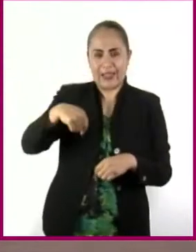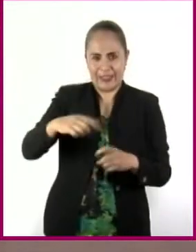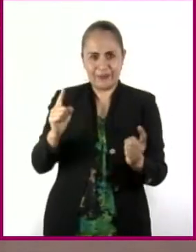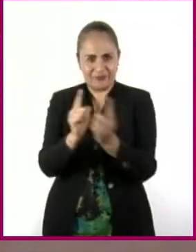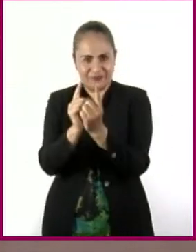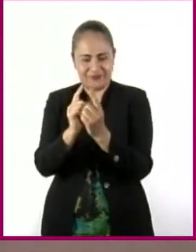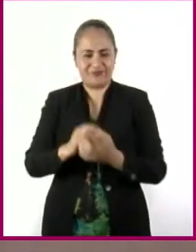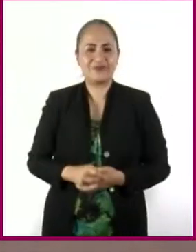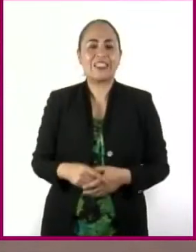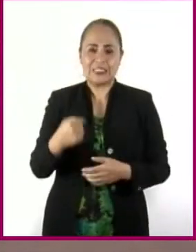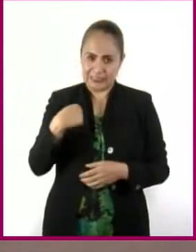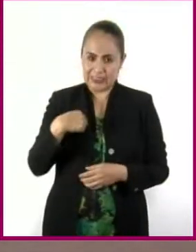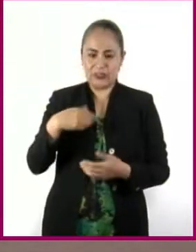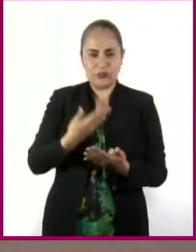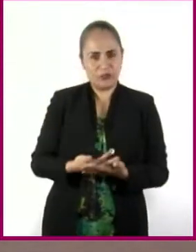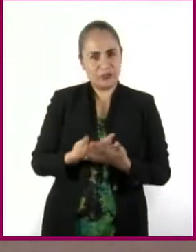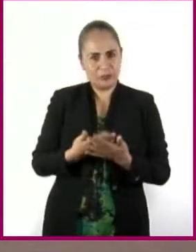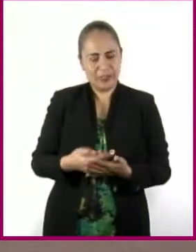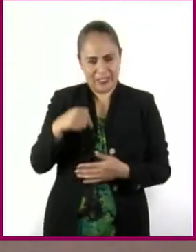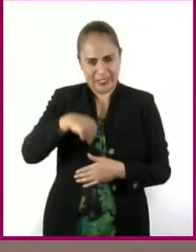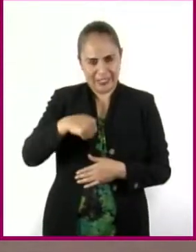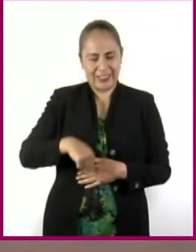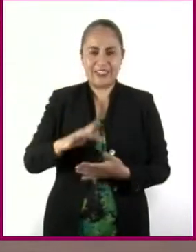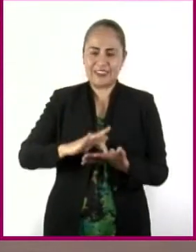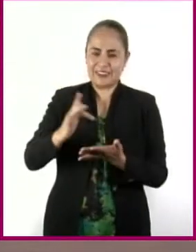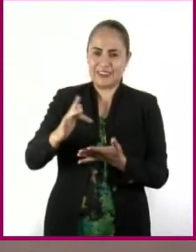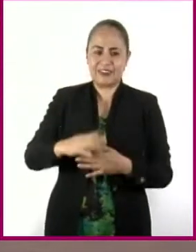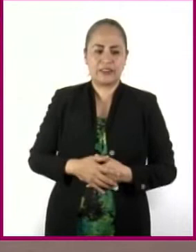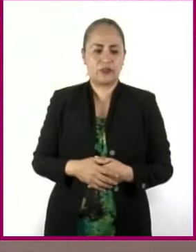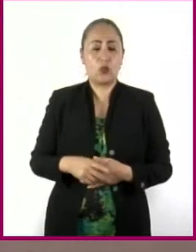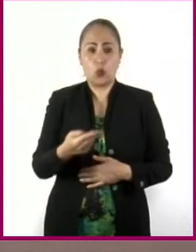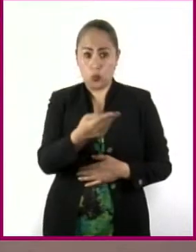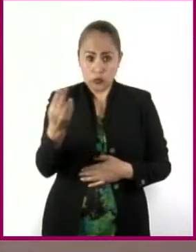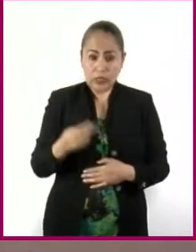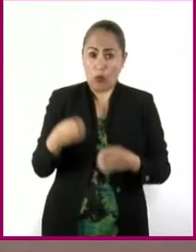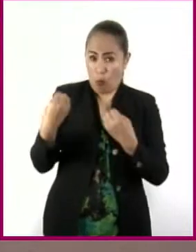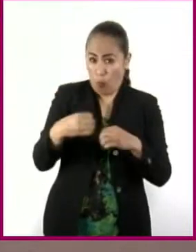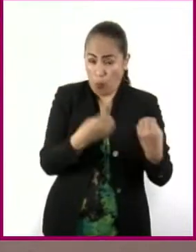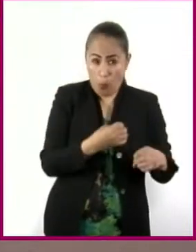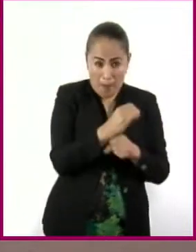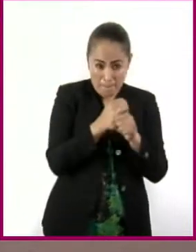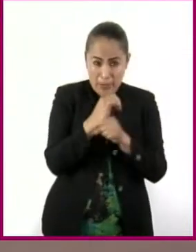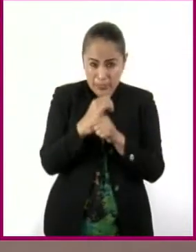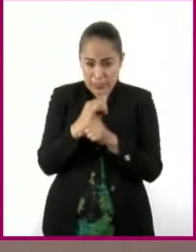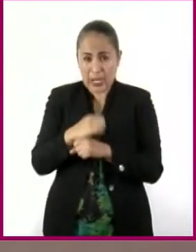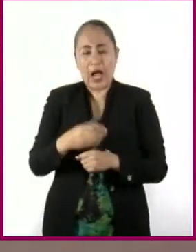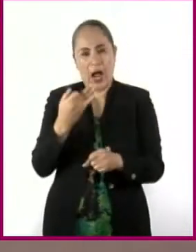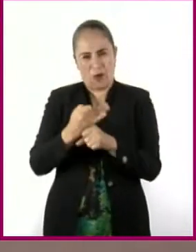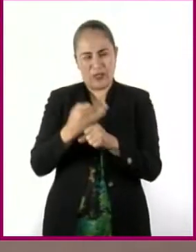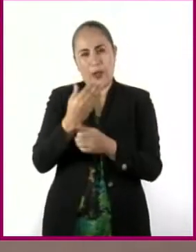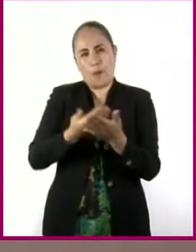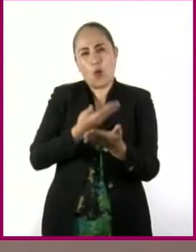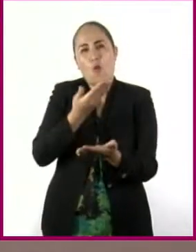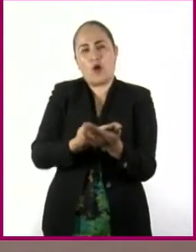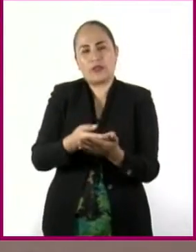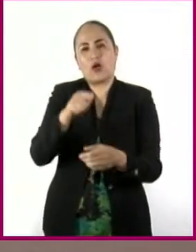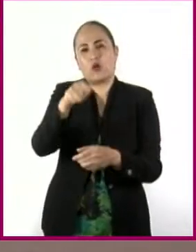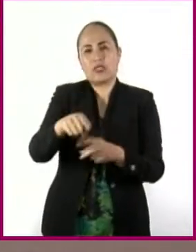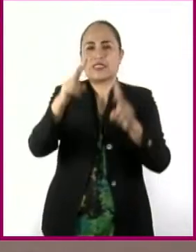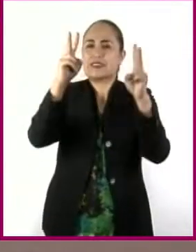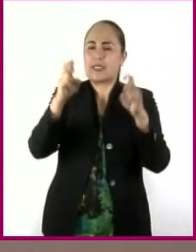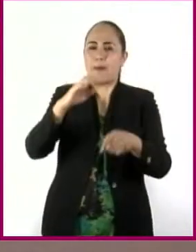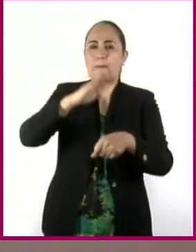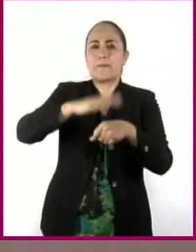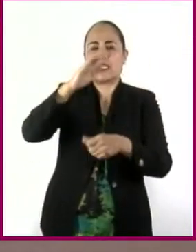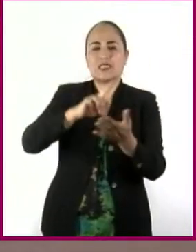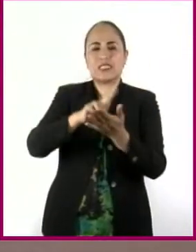aquí estábamos y te estábamos esperando. Muy bien, muchas gracias. Veo que han estado muy ocupados y les quiero proponer que investiguen más acerca de los